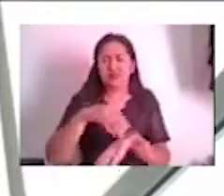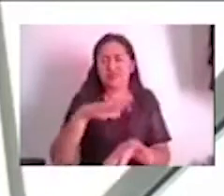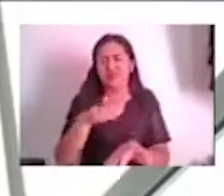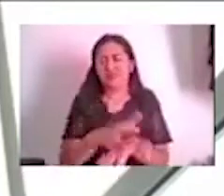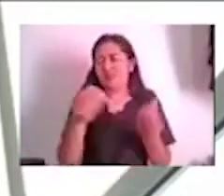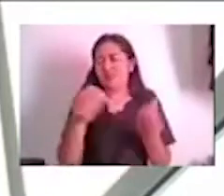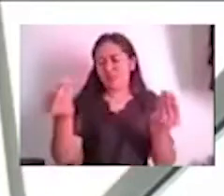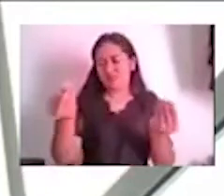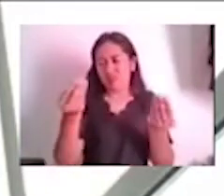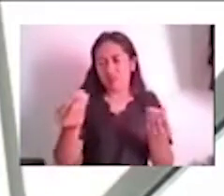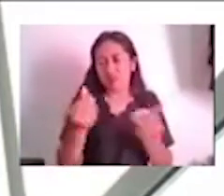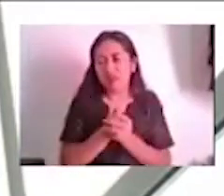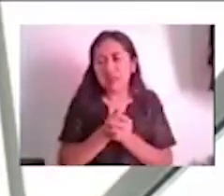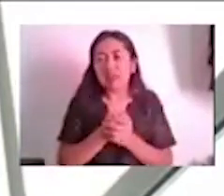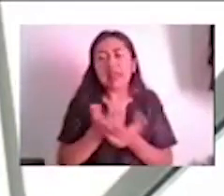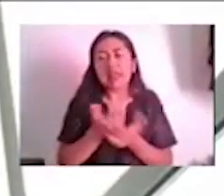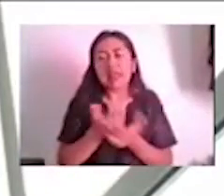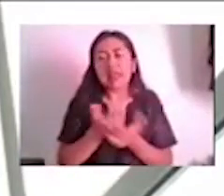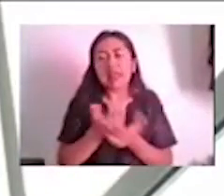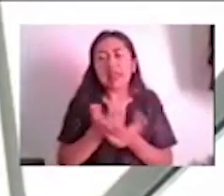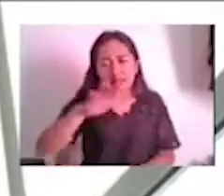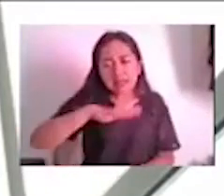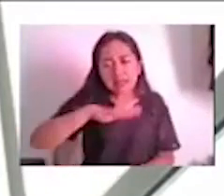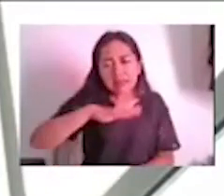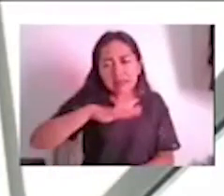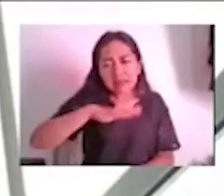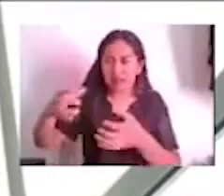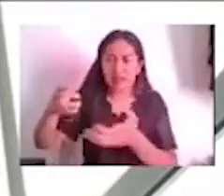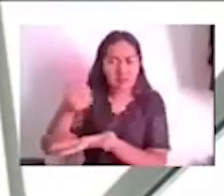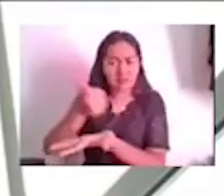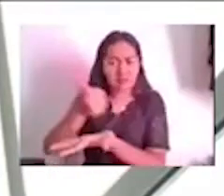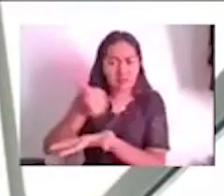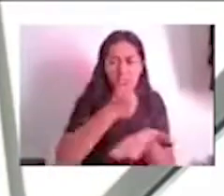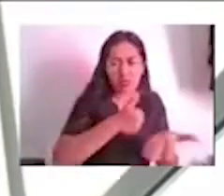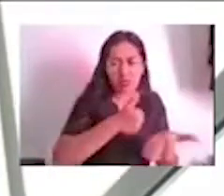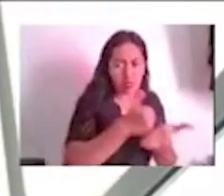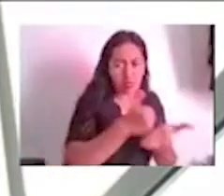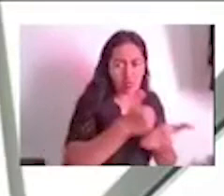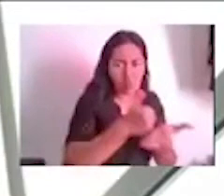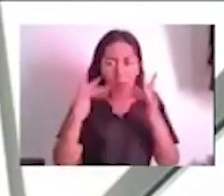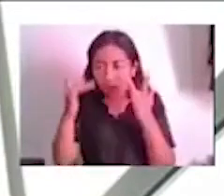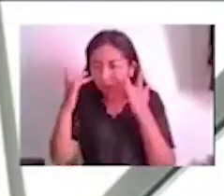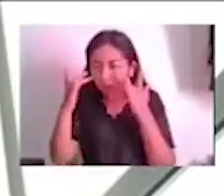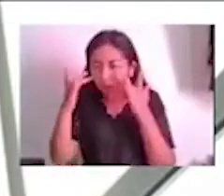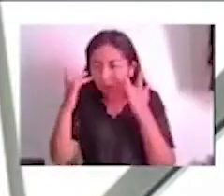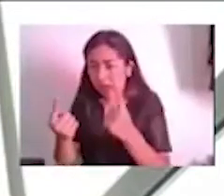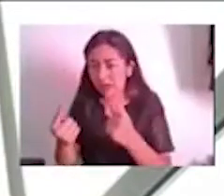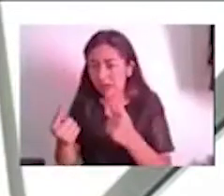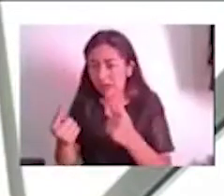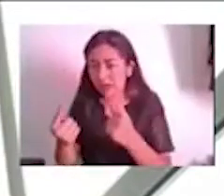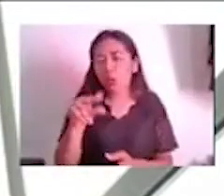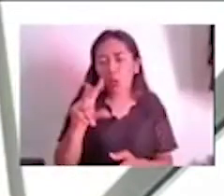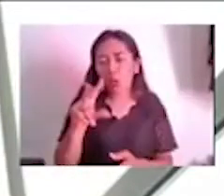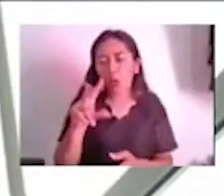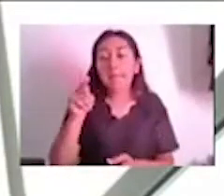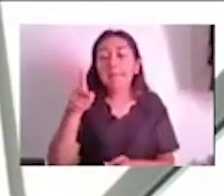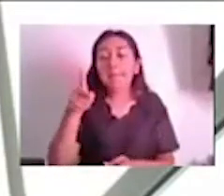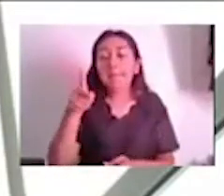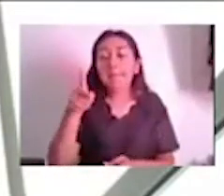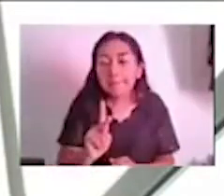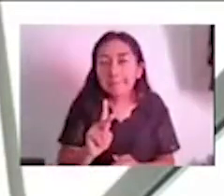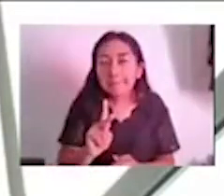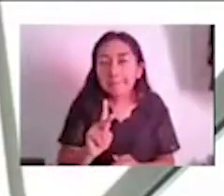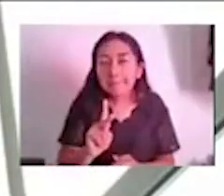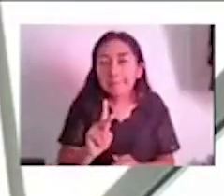islotes hubieran estado totalmente despoblados, digamos, ¿no? Solo que pareciera que se habla de ocupaciones